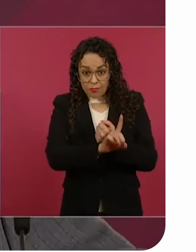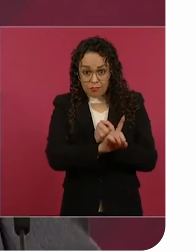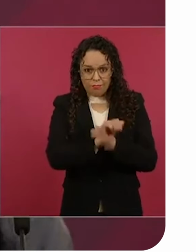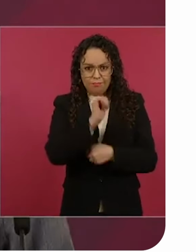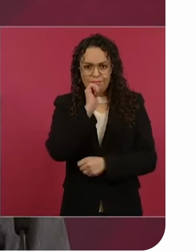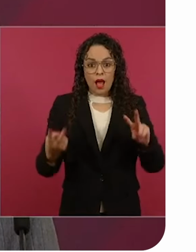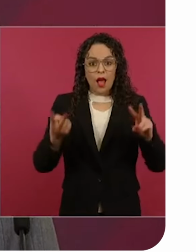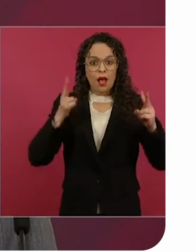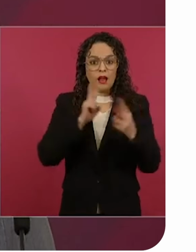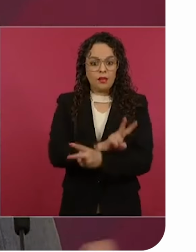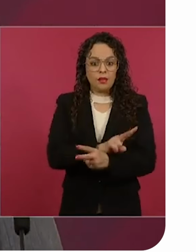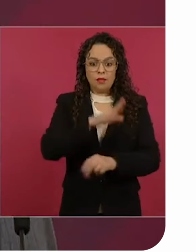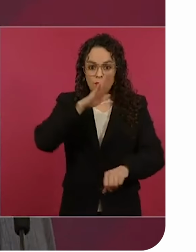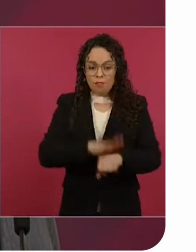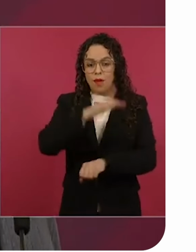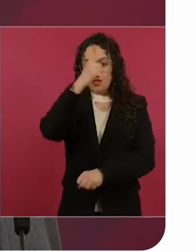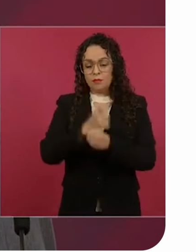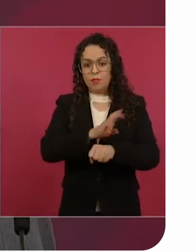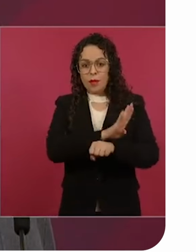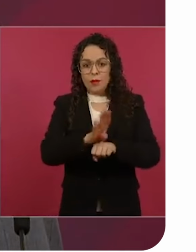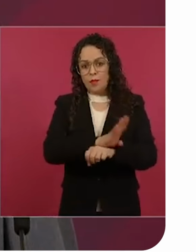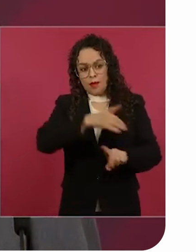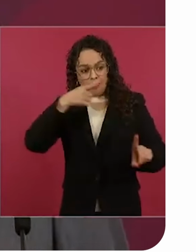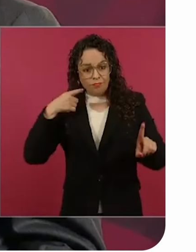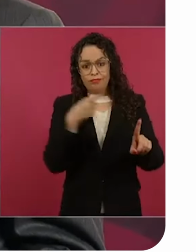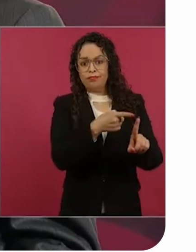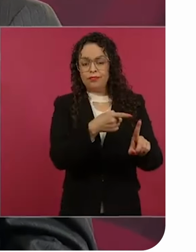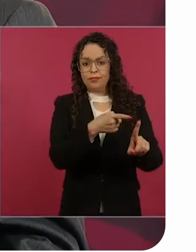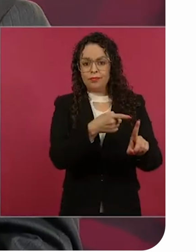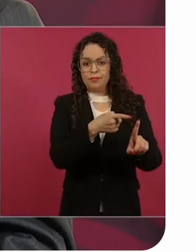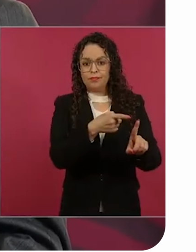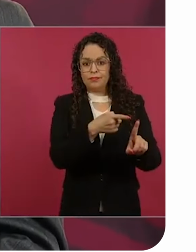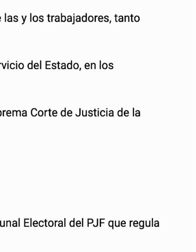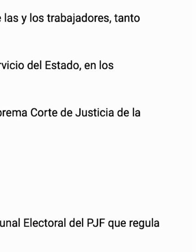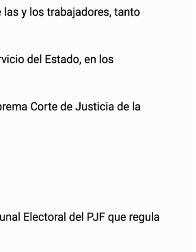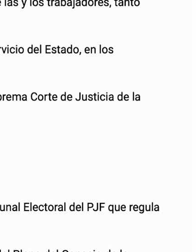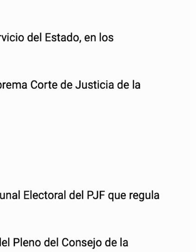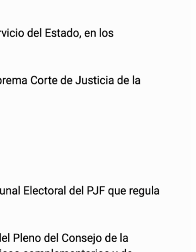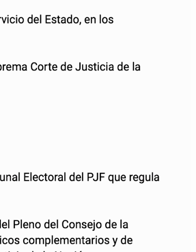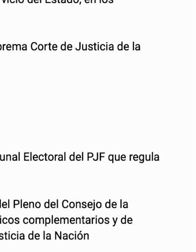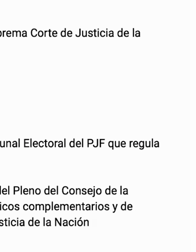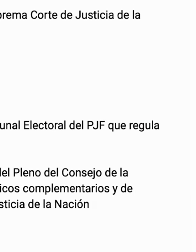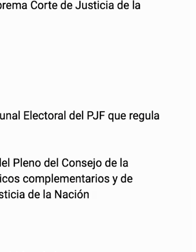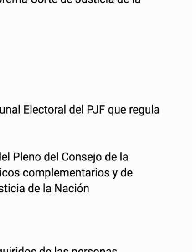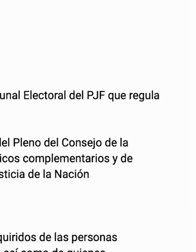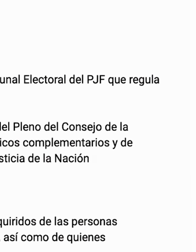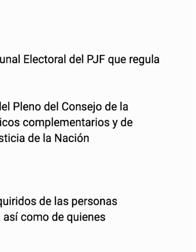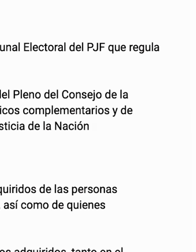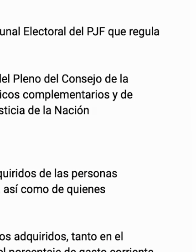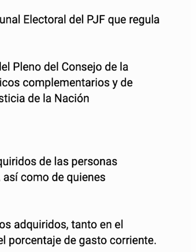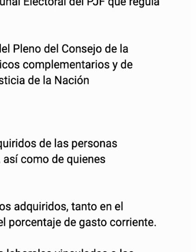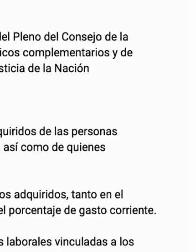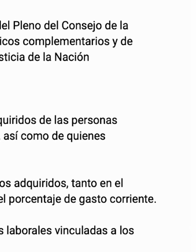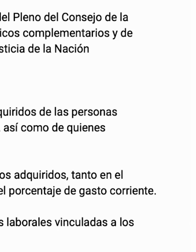contrario, ellos van a resultar beneficiados. Pero la Suprema Corte de Justicia de la